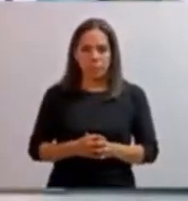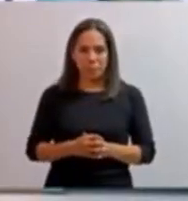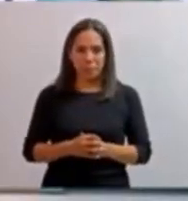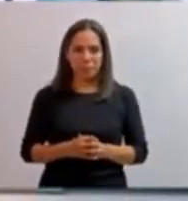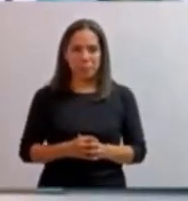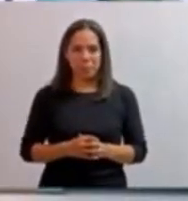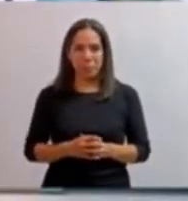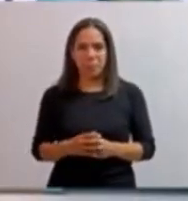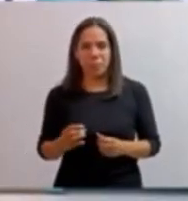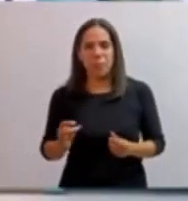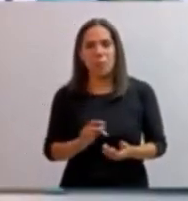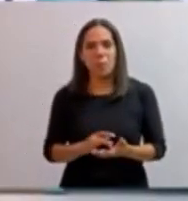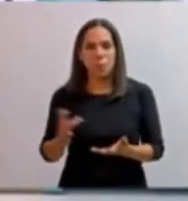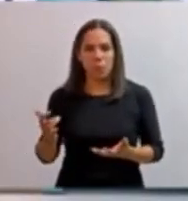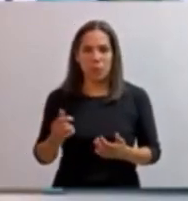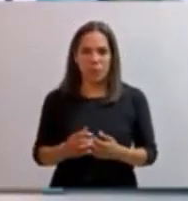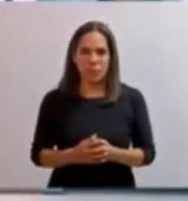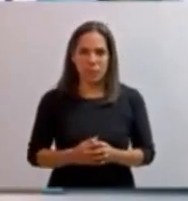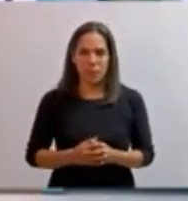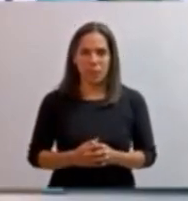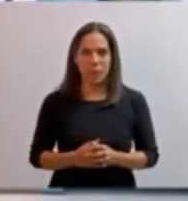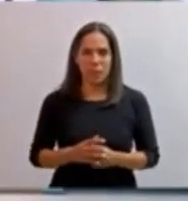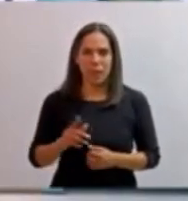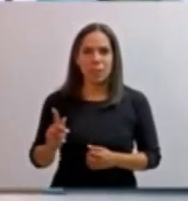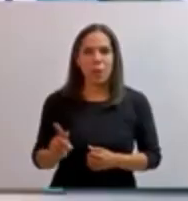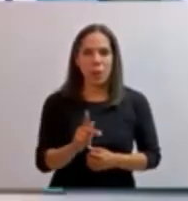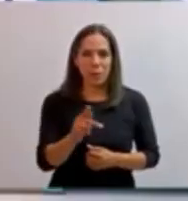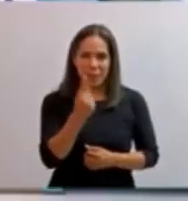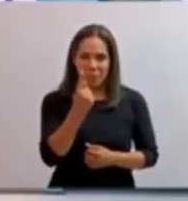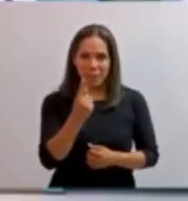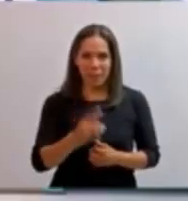Ok, ahora tengo una pregunta,